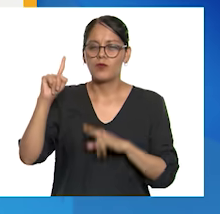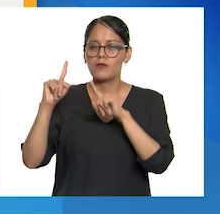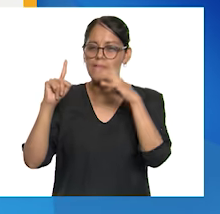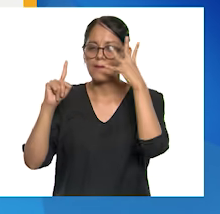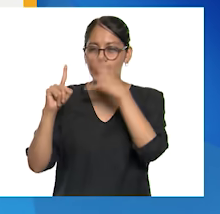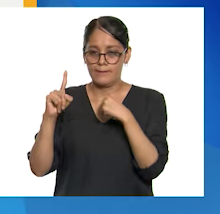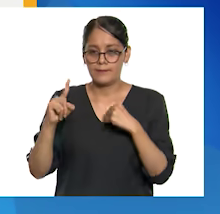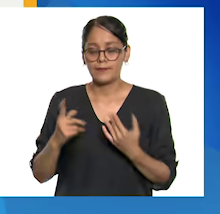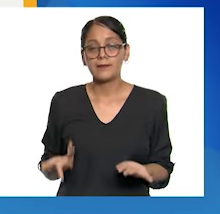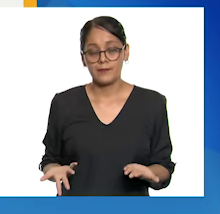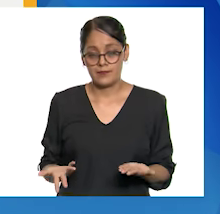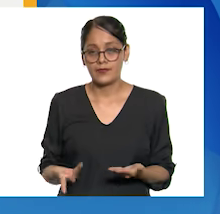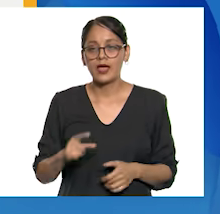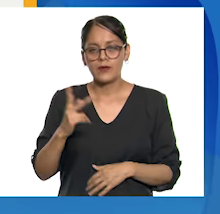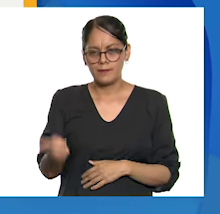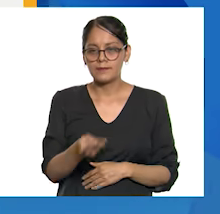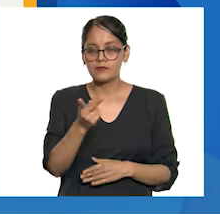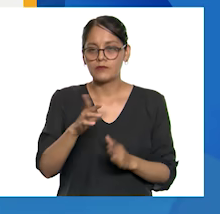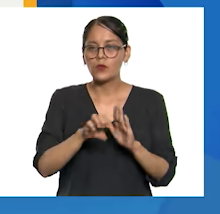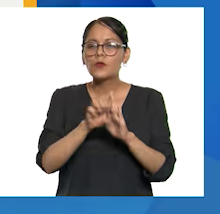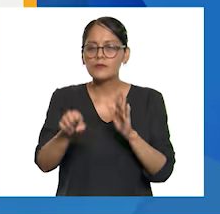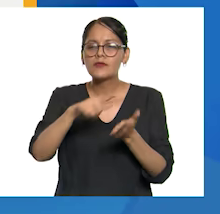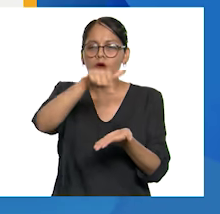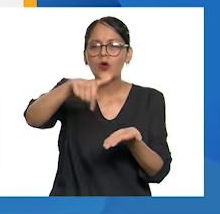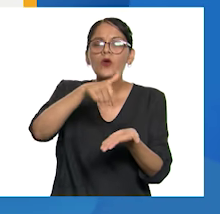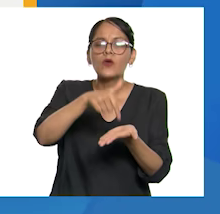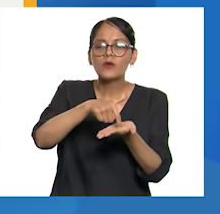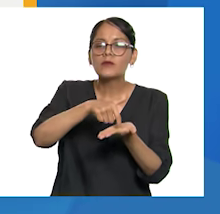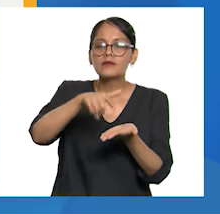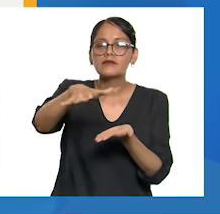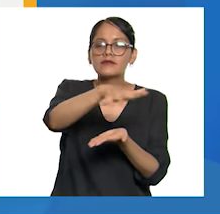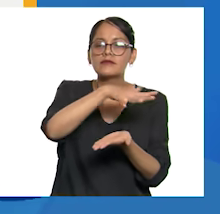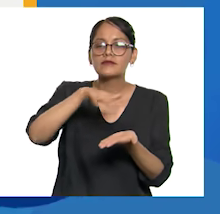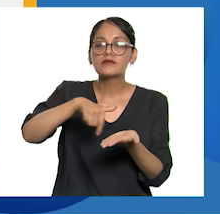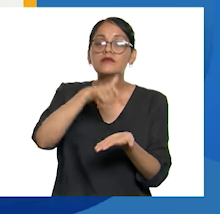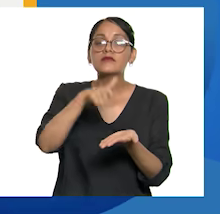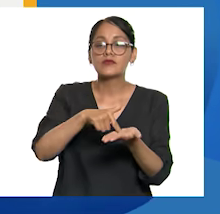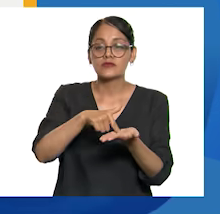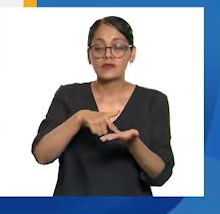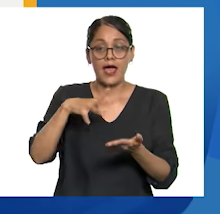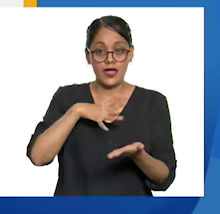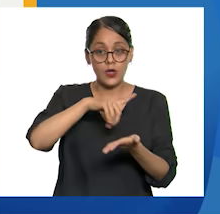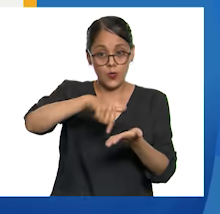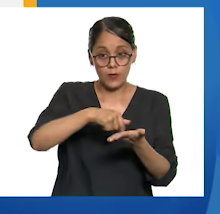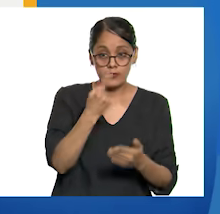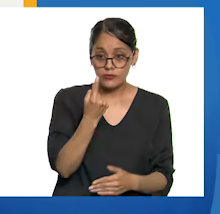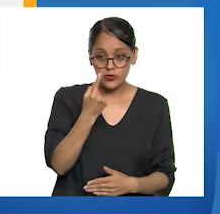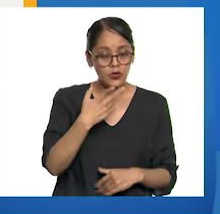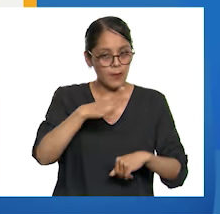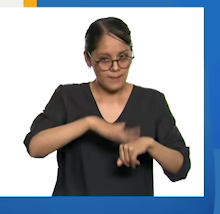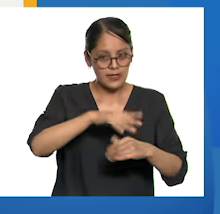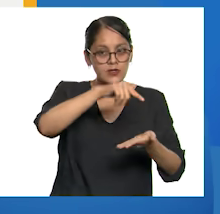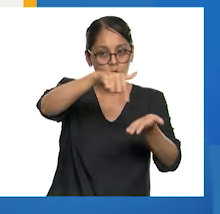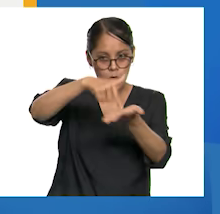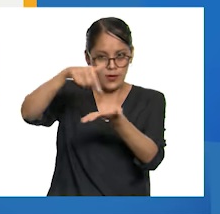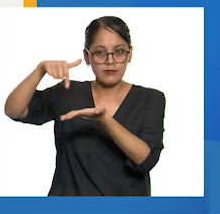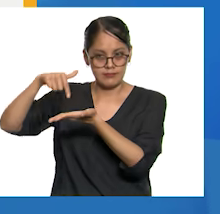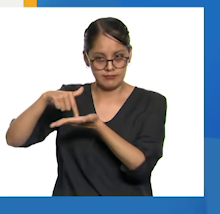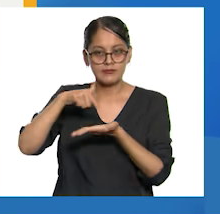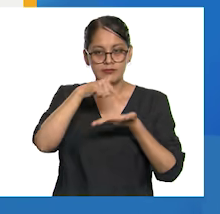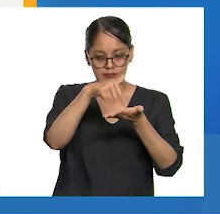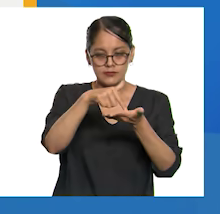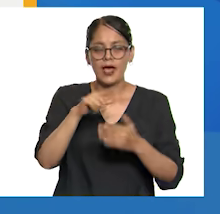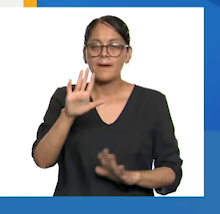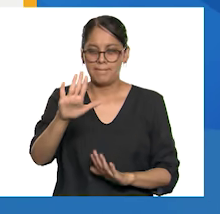Ahora, ¿en qué escenarios? Porque en este momento se desarrollan en varios lugares. Ah, es verdad, es